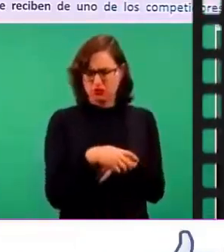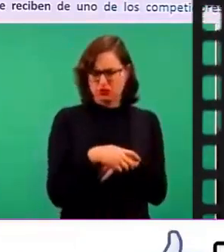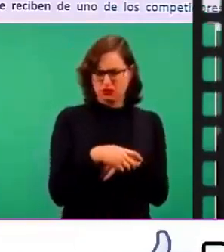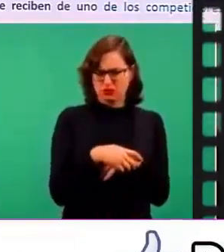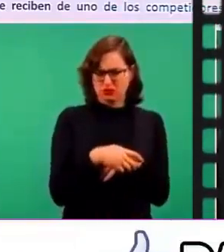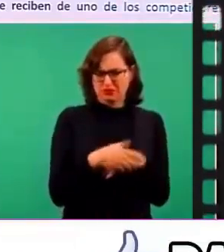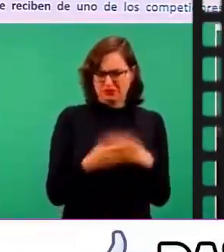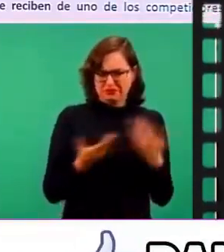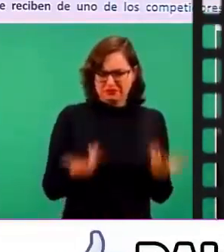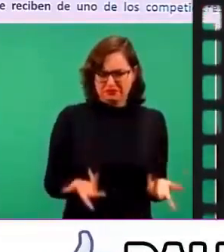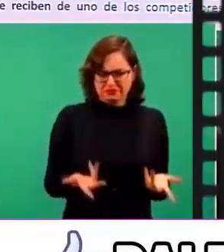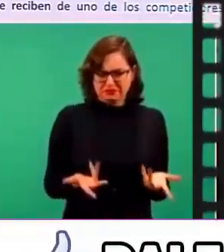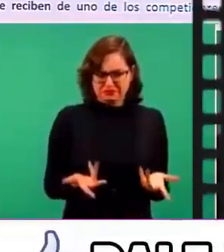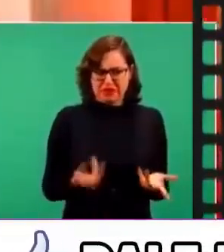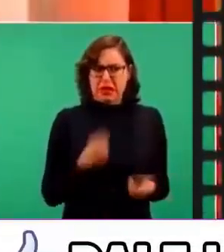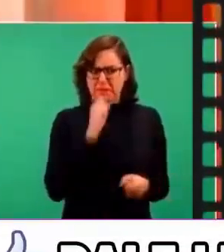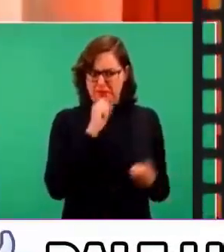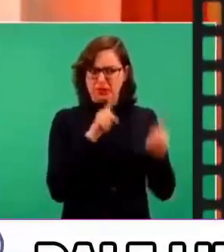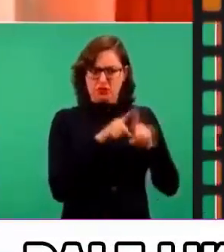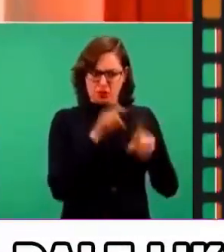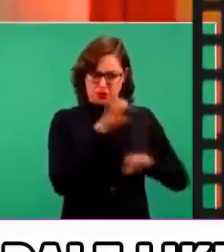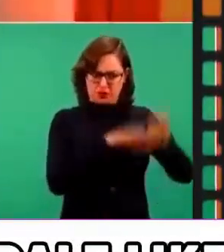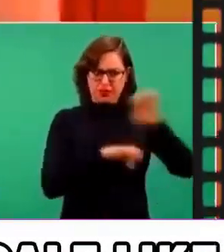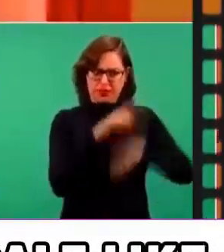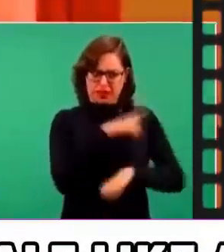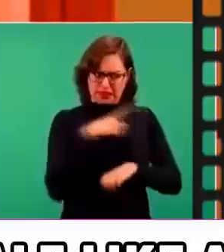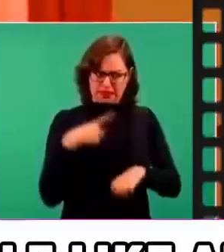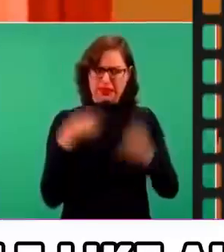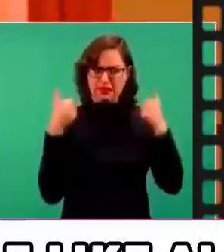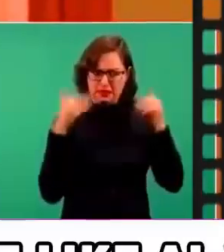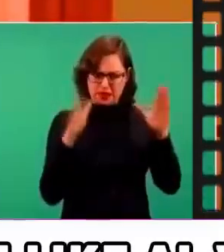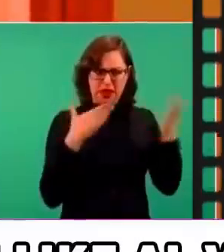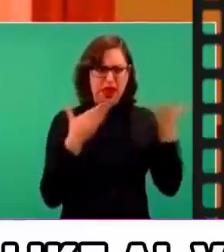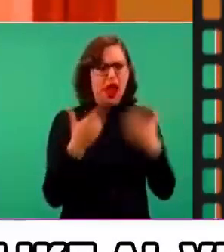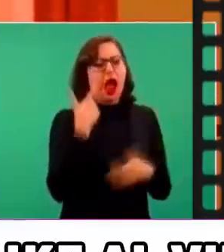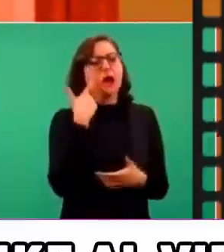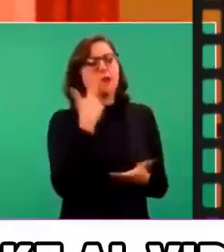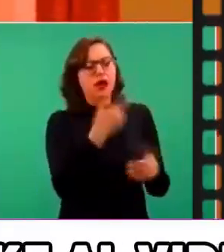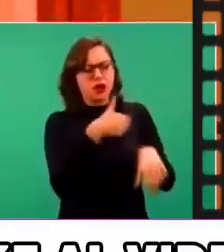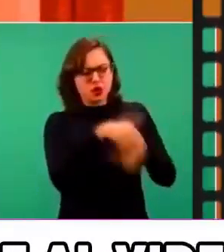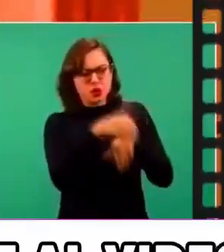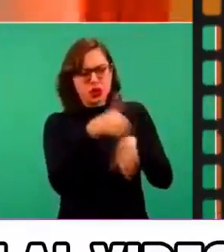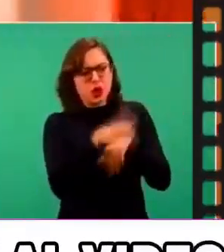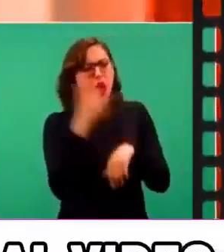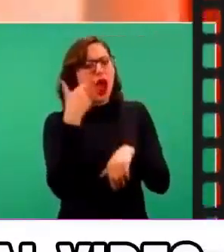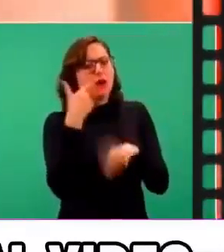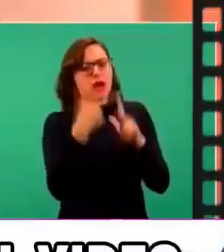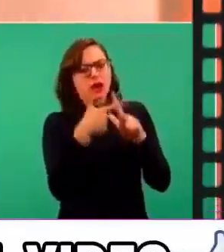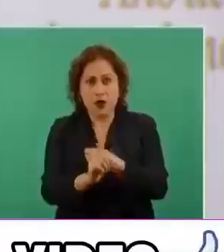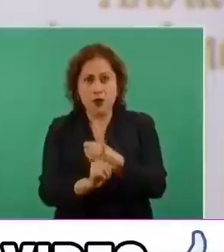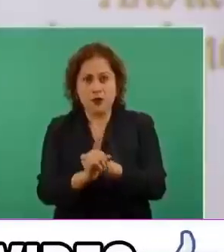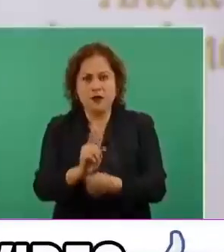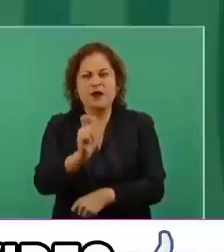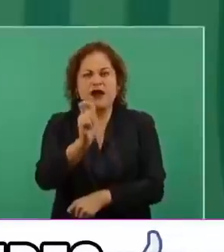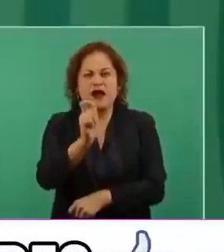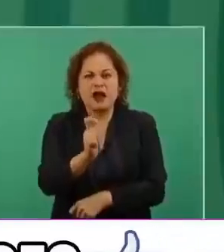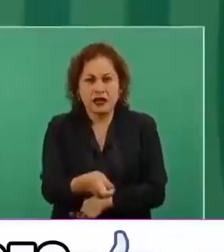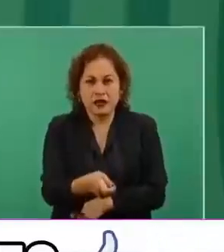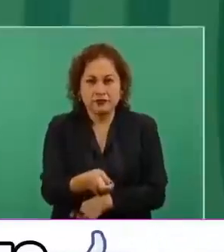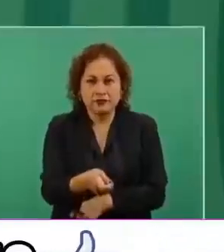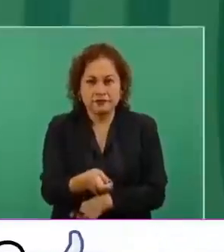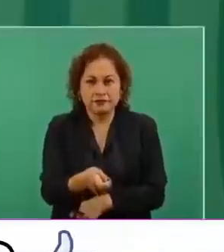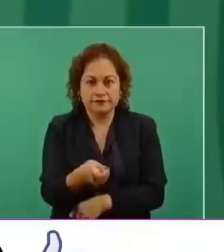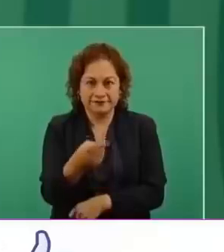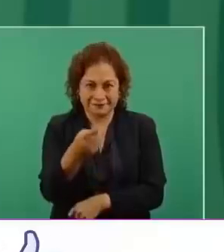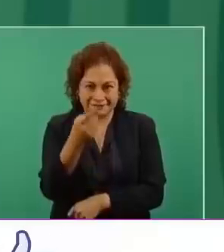perfecto para saquear el gobierno priista y panista que requerían para hacer sus cochinos negocios bajo el agua. Por todas